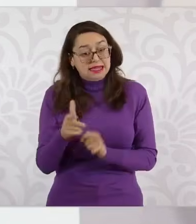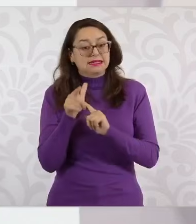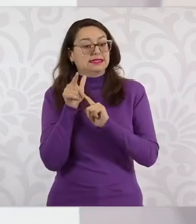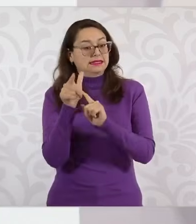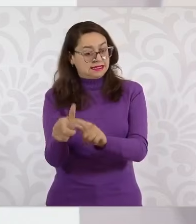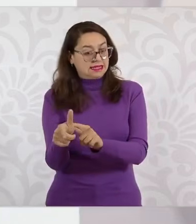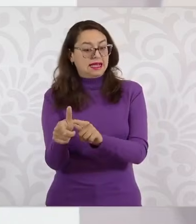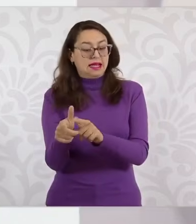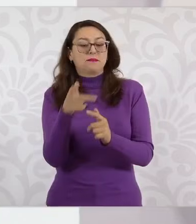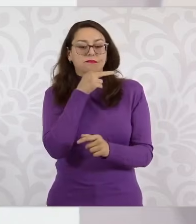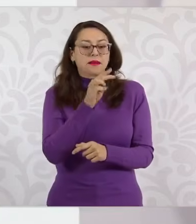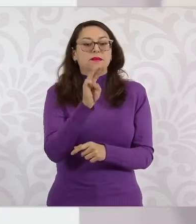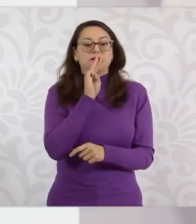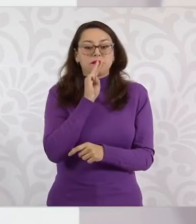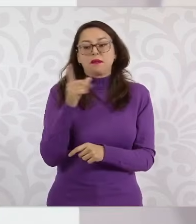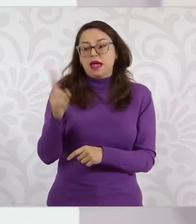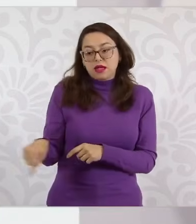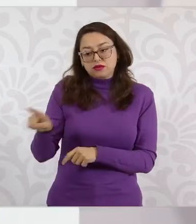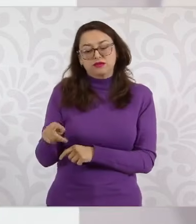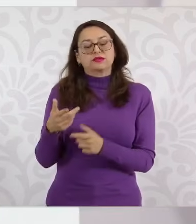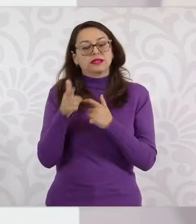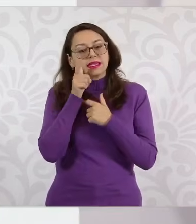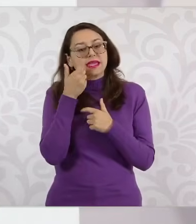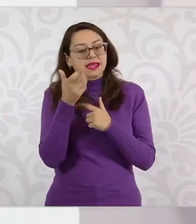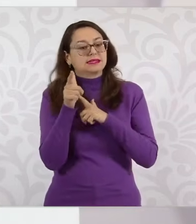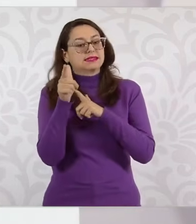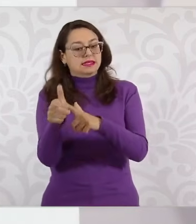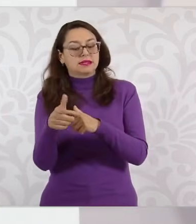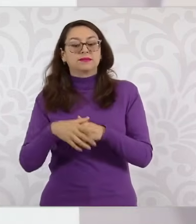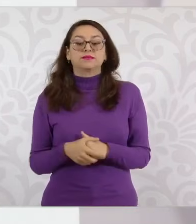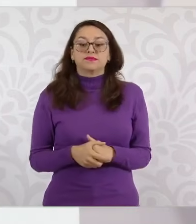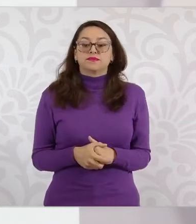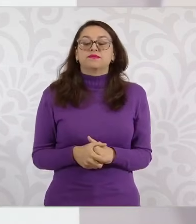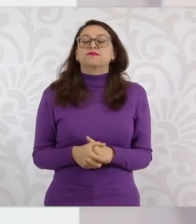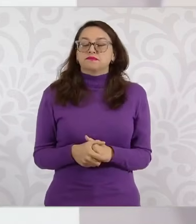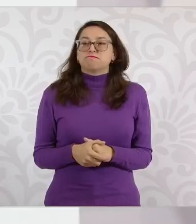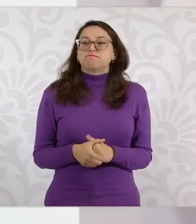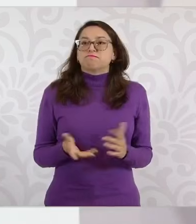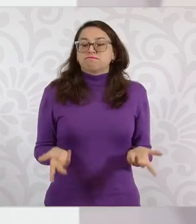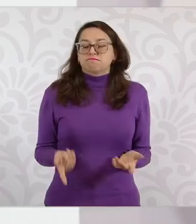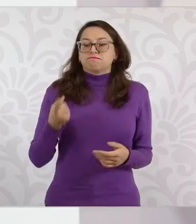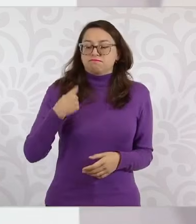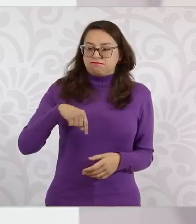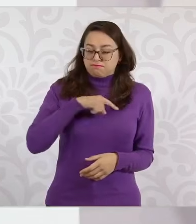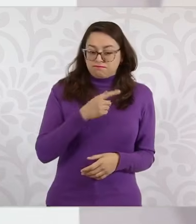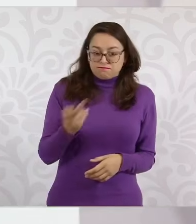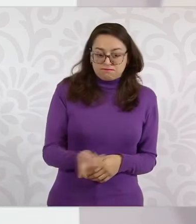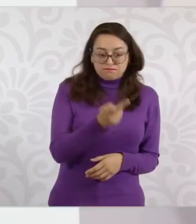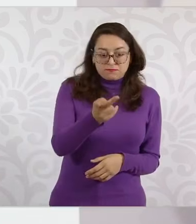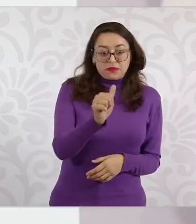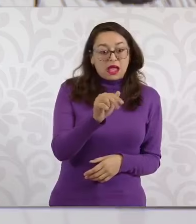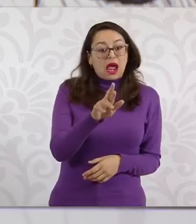ustedes saben, pues tenían una visión. Nosotros hemos preguntado a través de Arturo Medina si